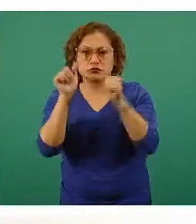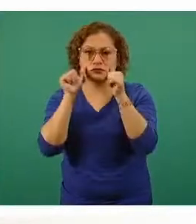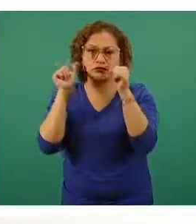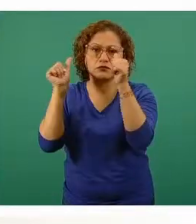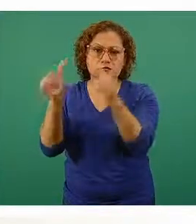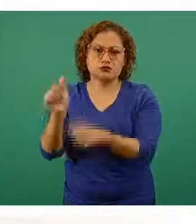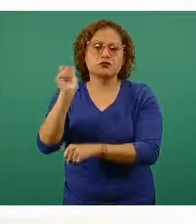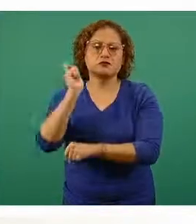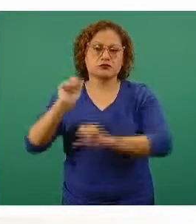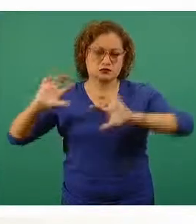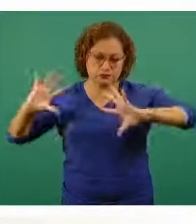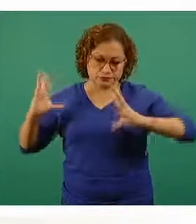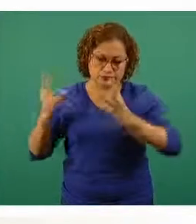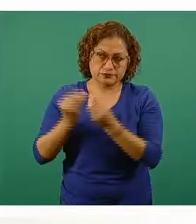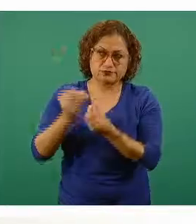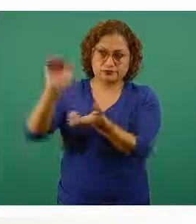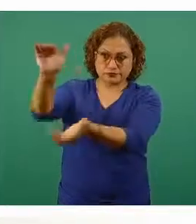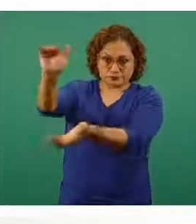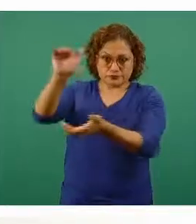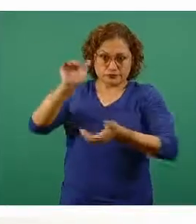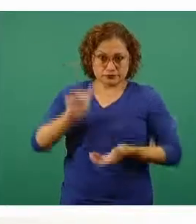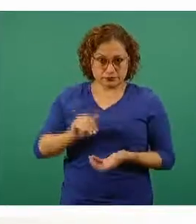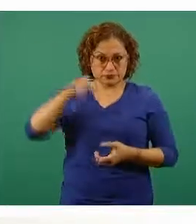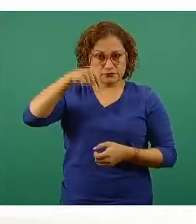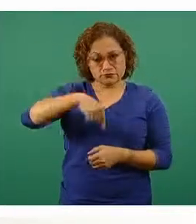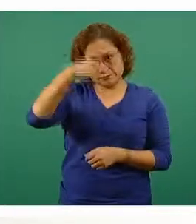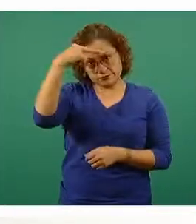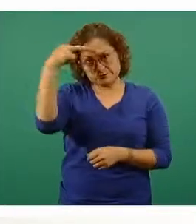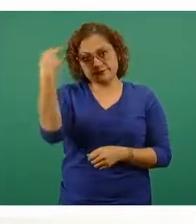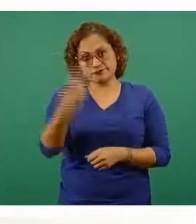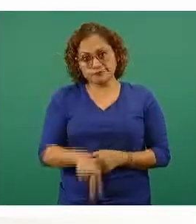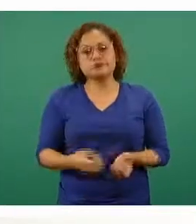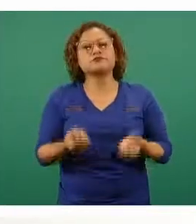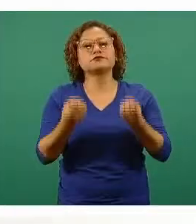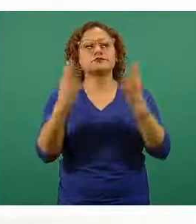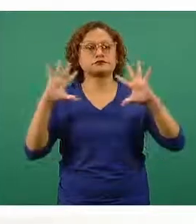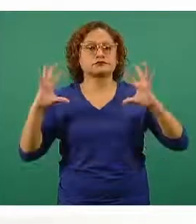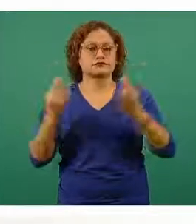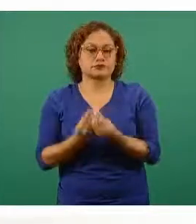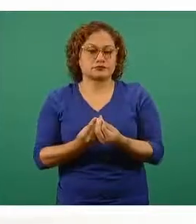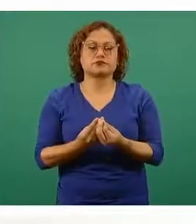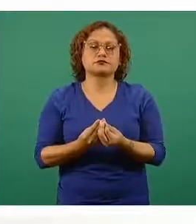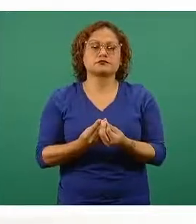número total de dosis que hasta el momento han arribado al país. Más de